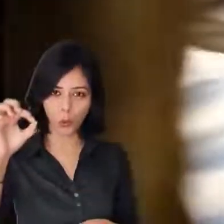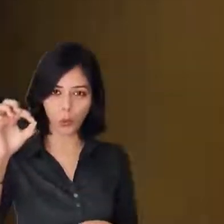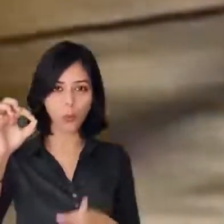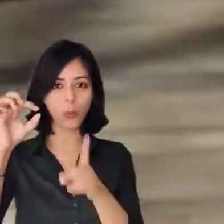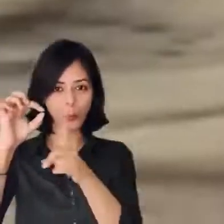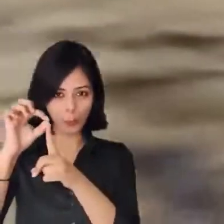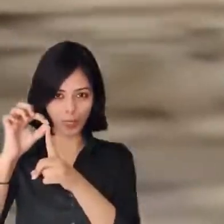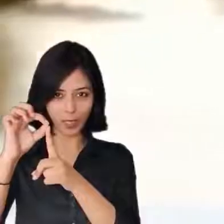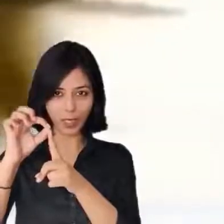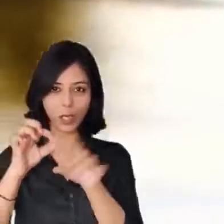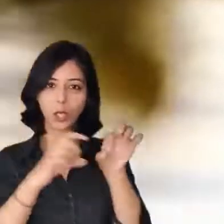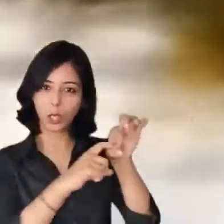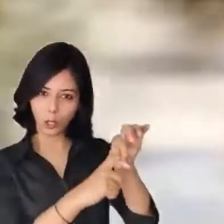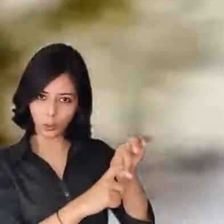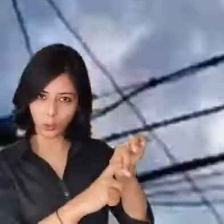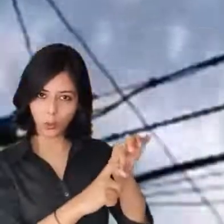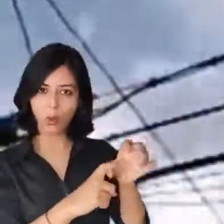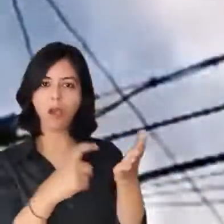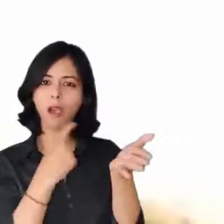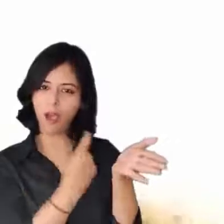que se había ido de la casa de Paxton.